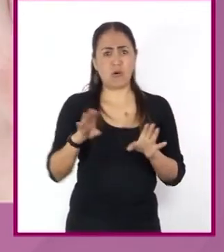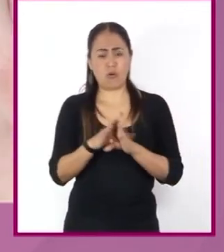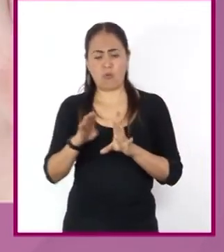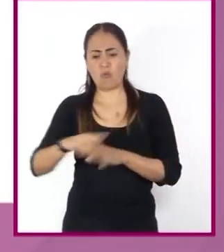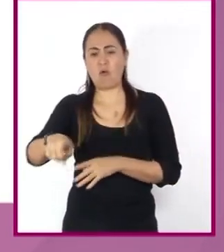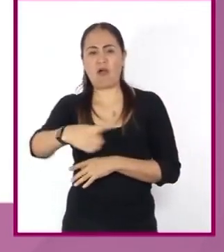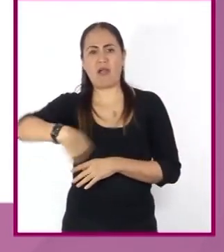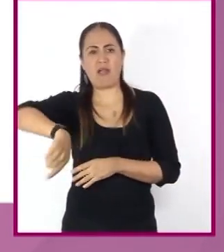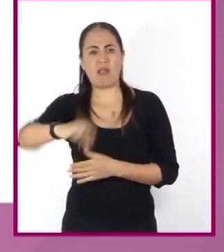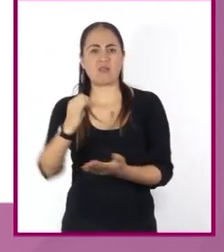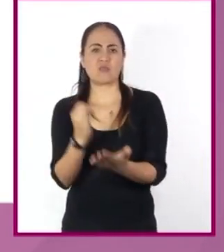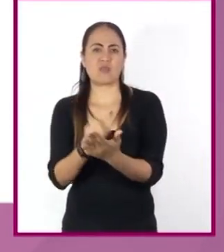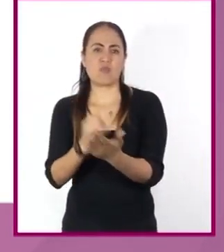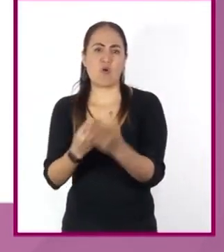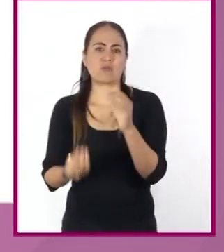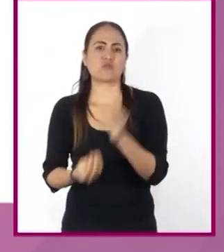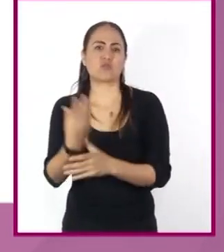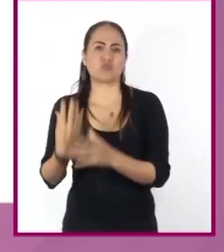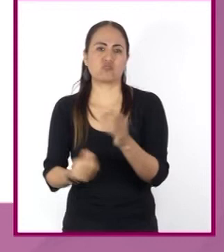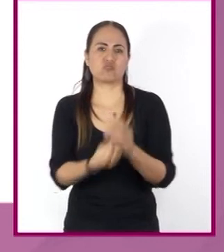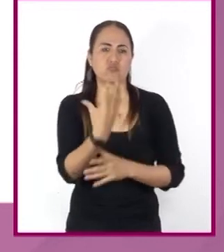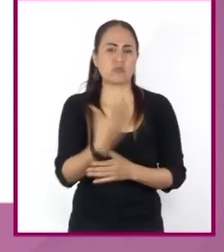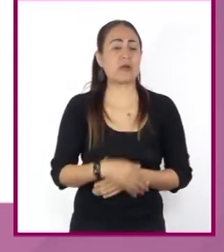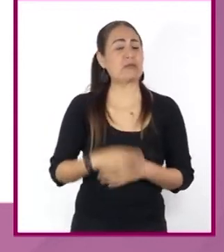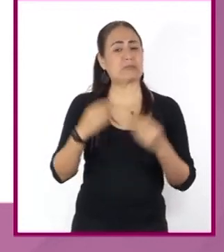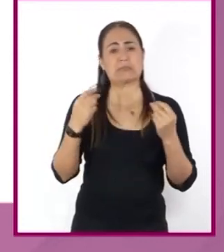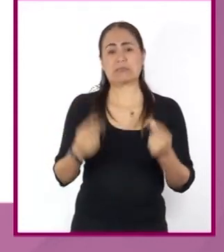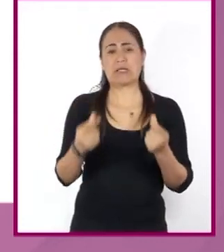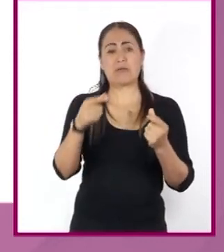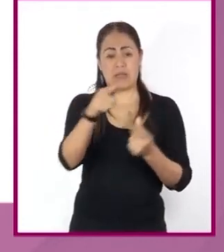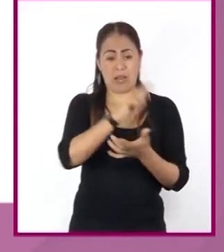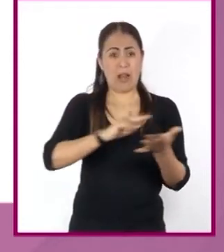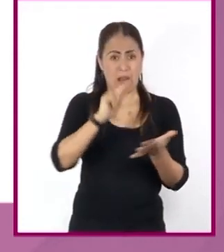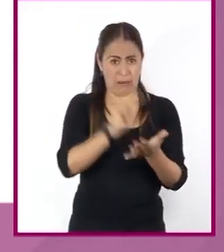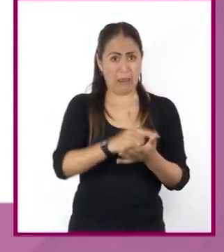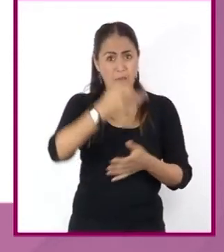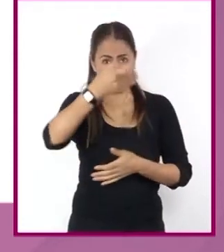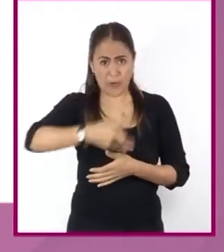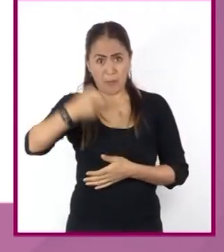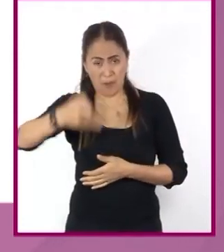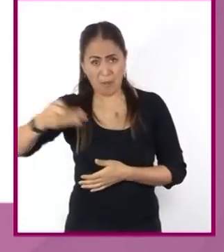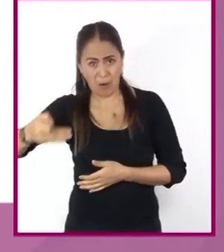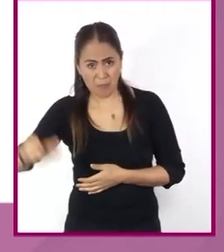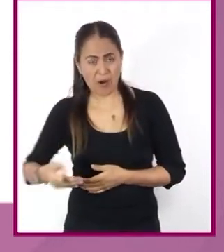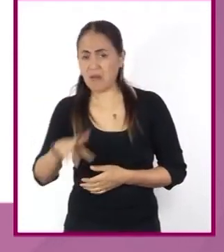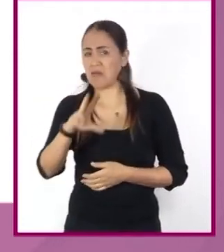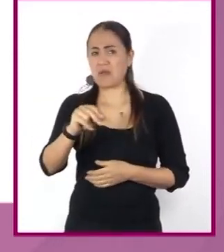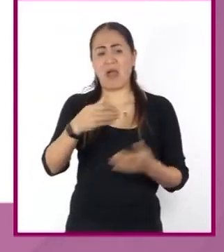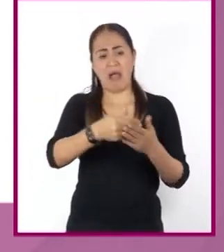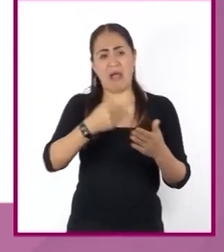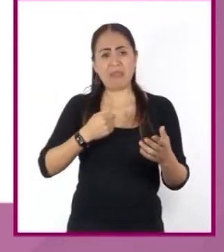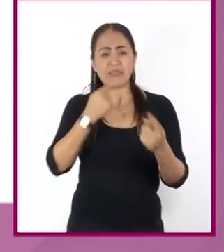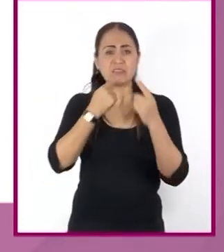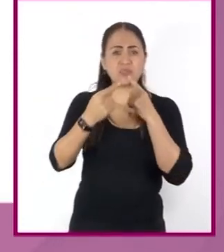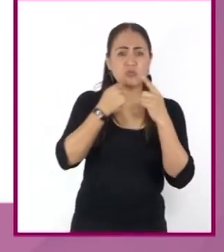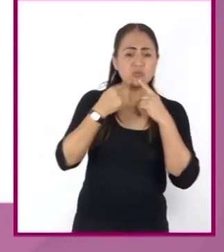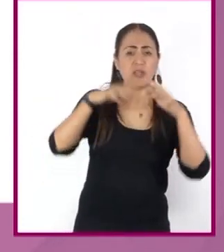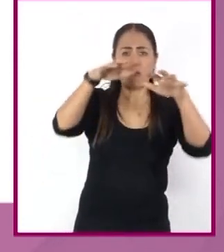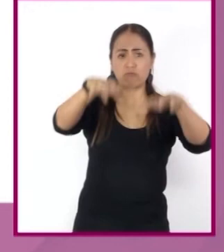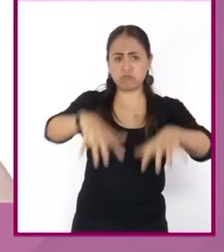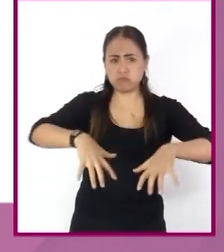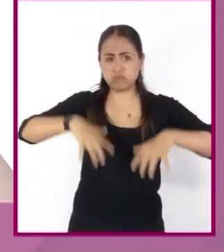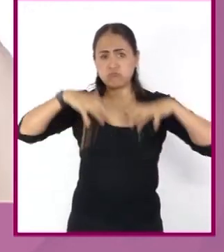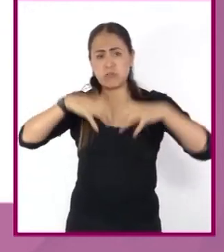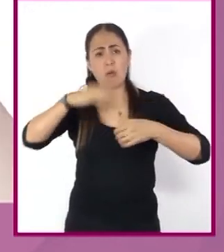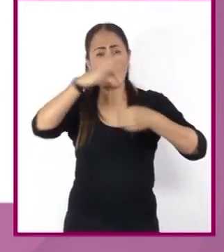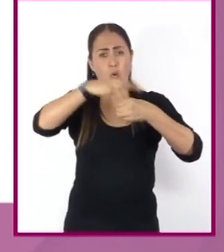colonos. De inmediato hubo protestas contra estas medidas, ya que no fueron discutidas y aprobadas en las asambleas